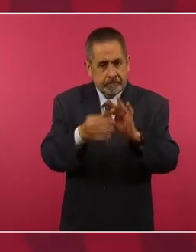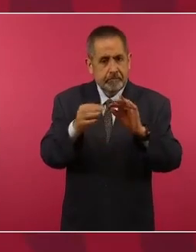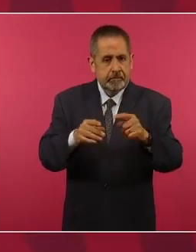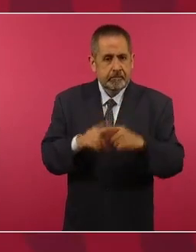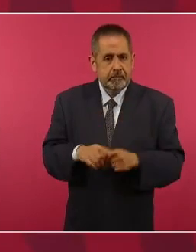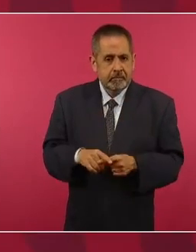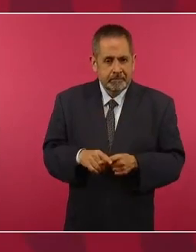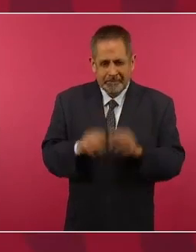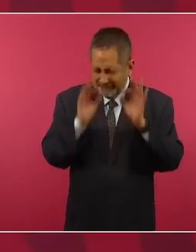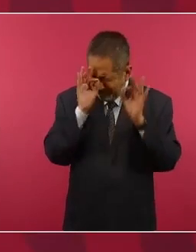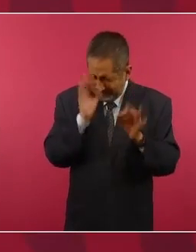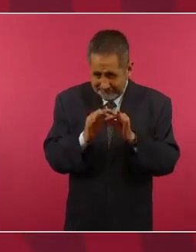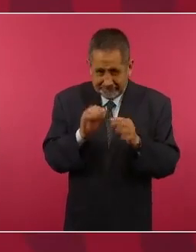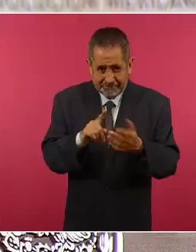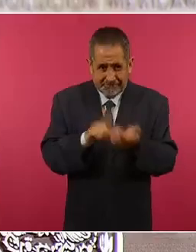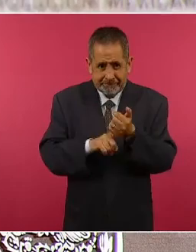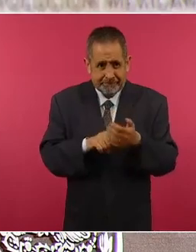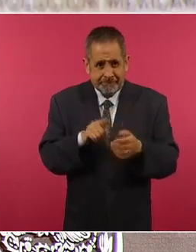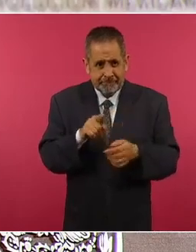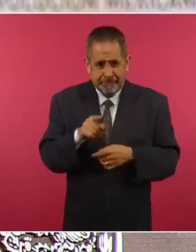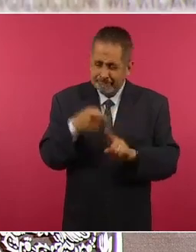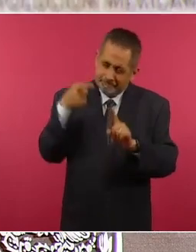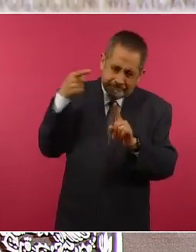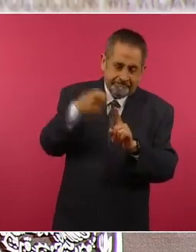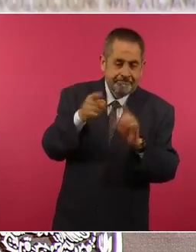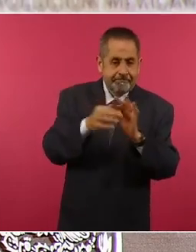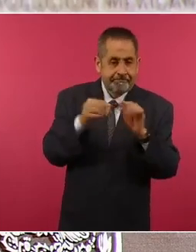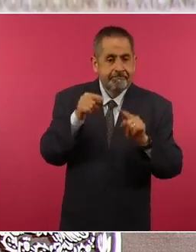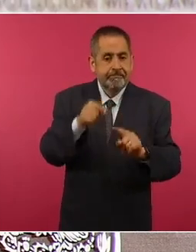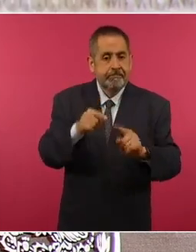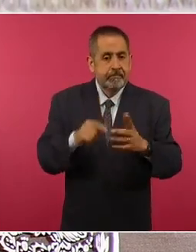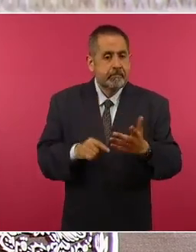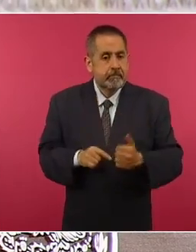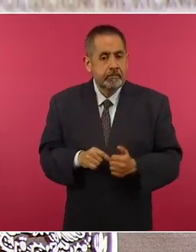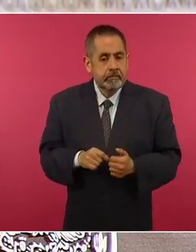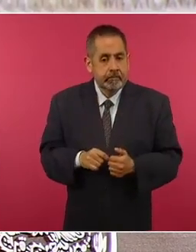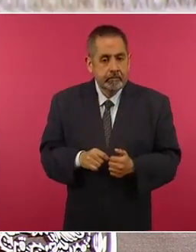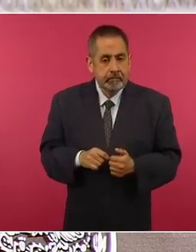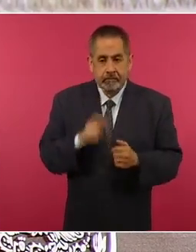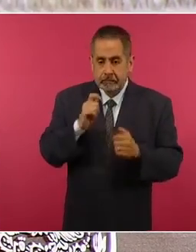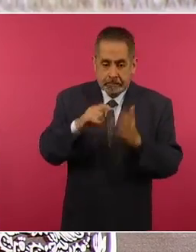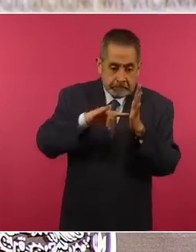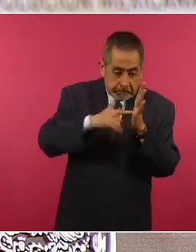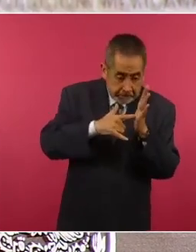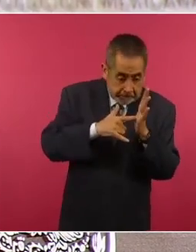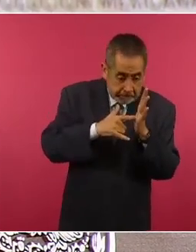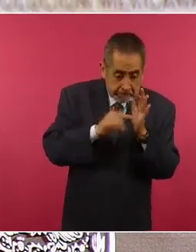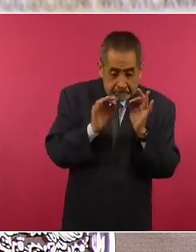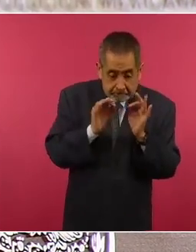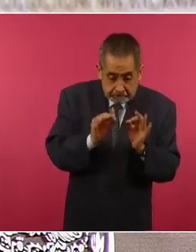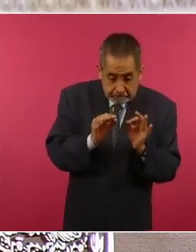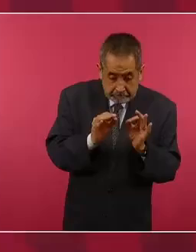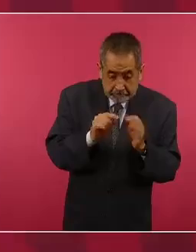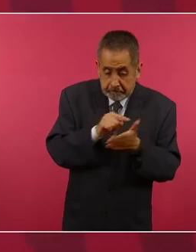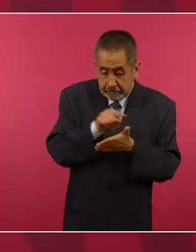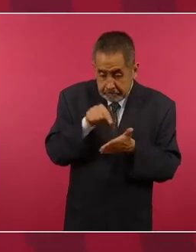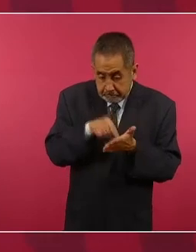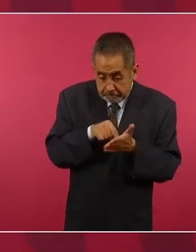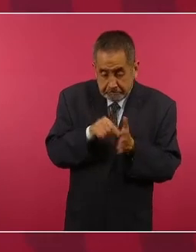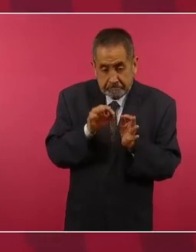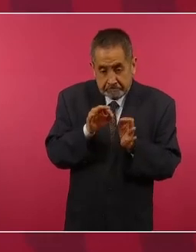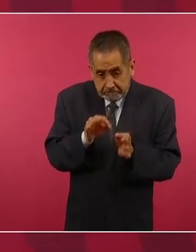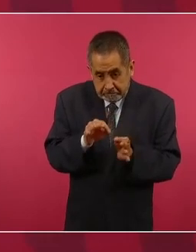con precisión, que esa sea la esencia de todo, la hora, el lugar.